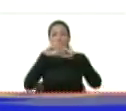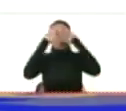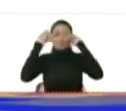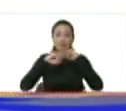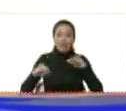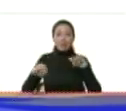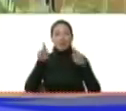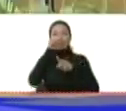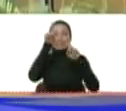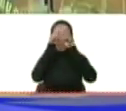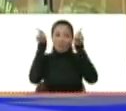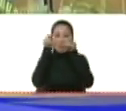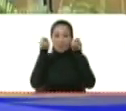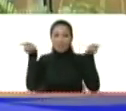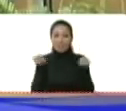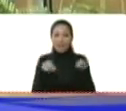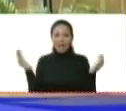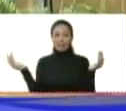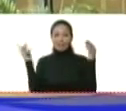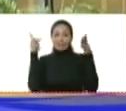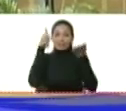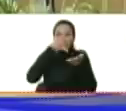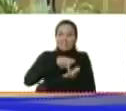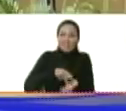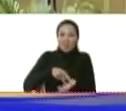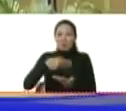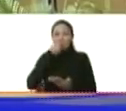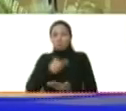Navidad! ¡Llegó San Nicolás!